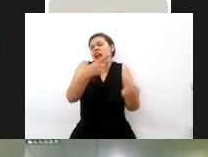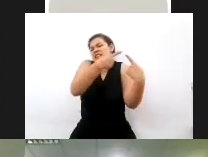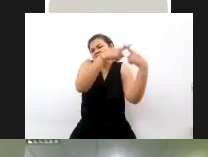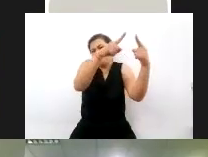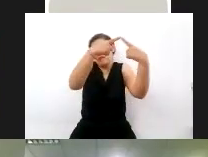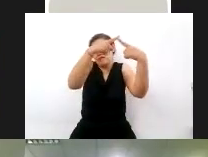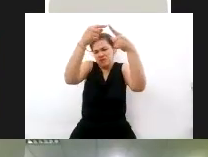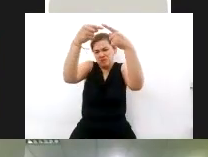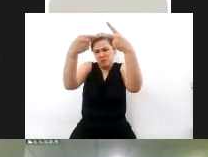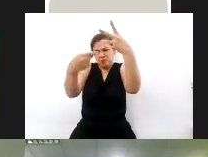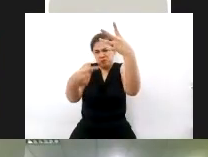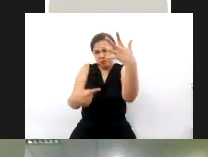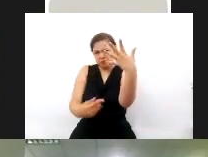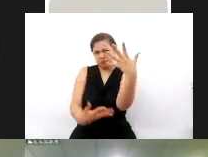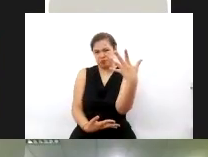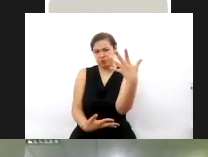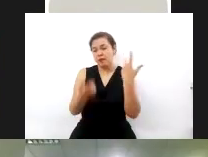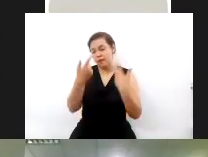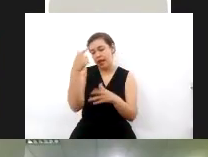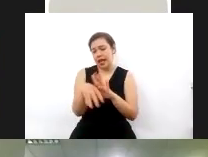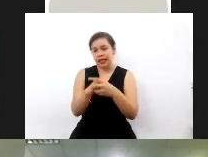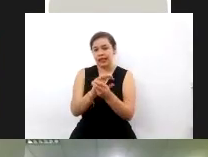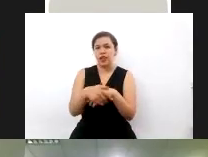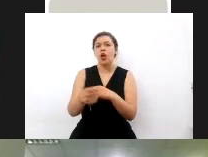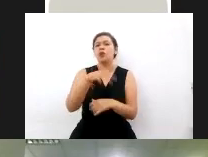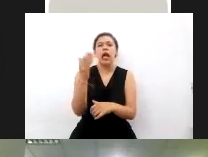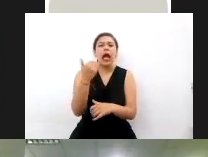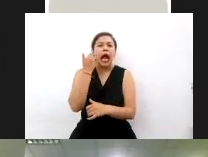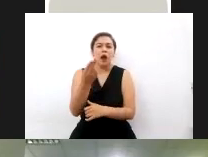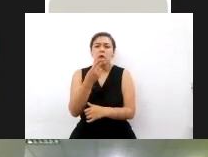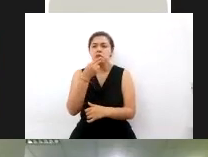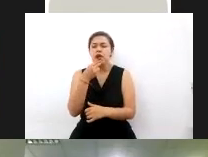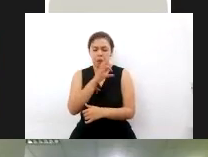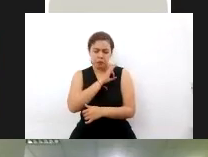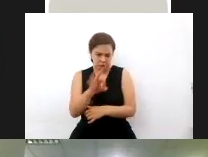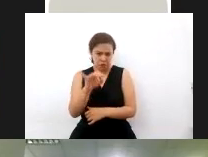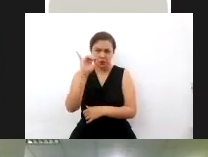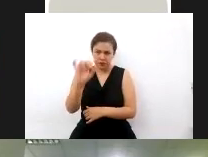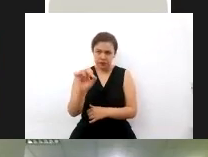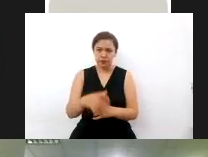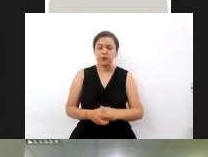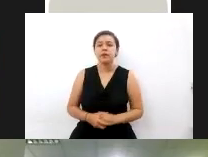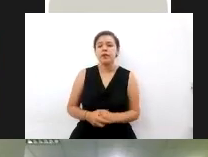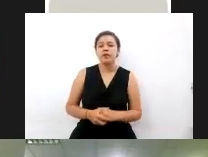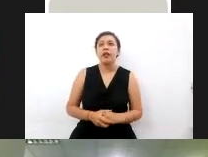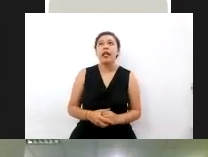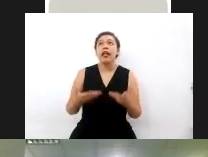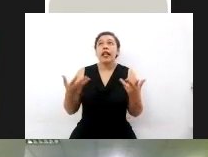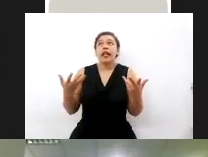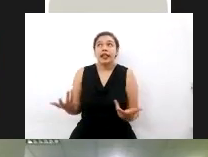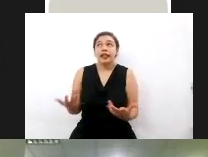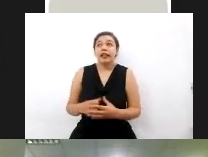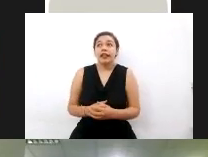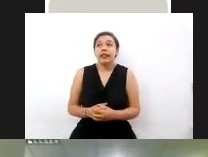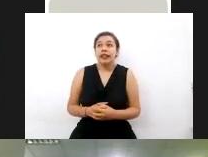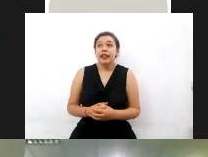de señaléticas de lavado de manos. La que ustedes quieran la pueden utilizar y pues debe haber